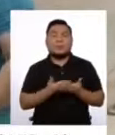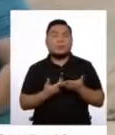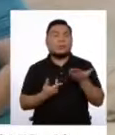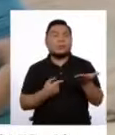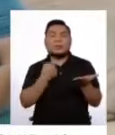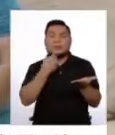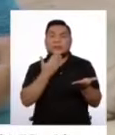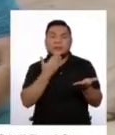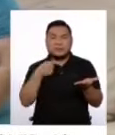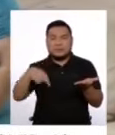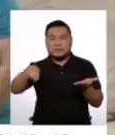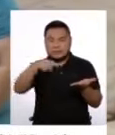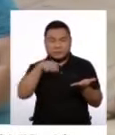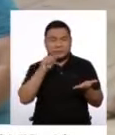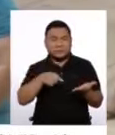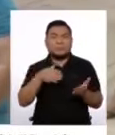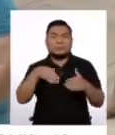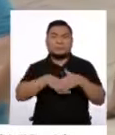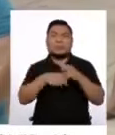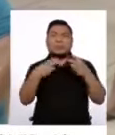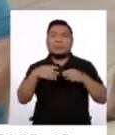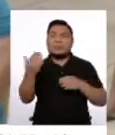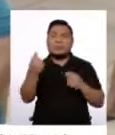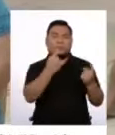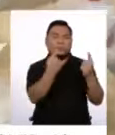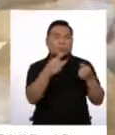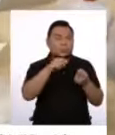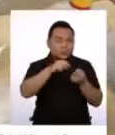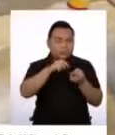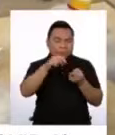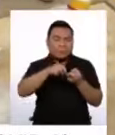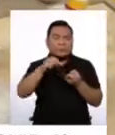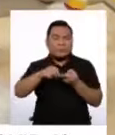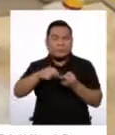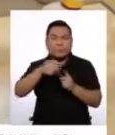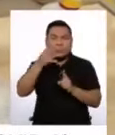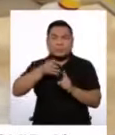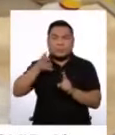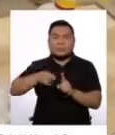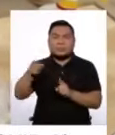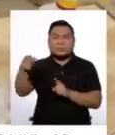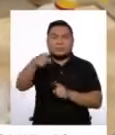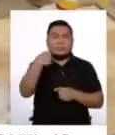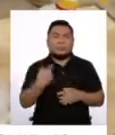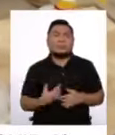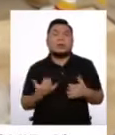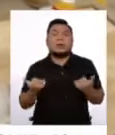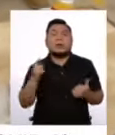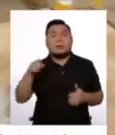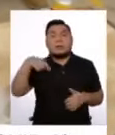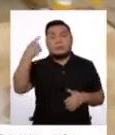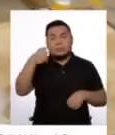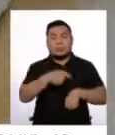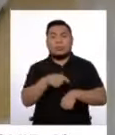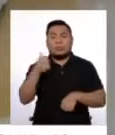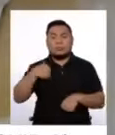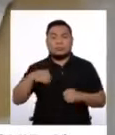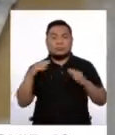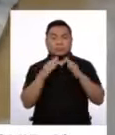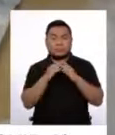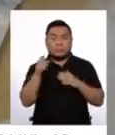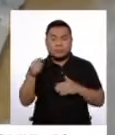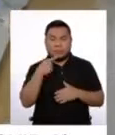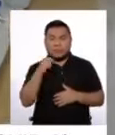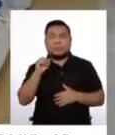tomadas dentro del centro de Abastos, uno de los más concurridos de la ciudad. Debido a esta situación, en las próximas horas la Municipalidad de